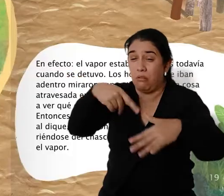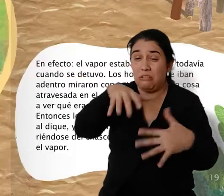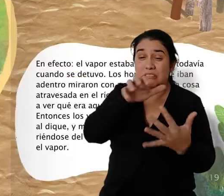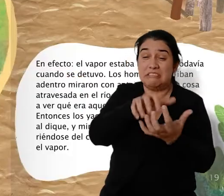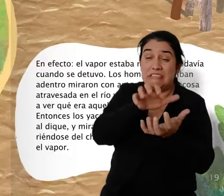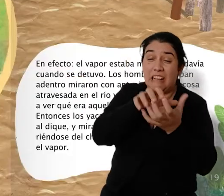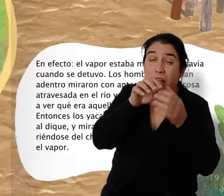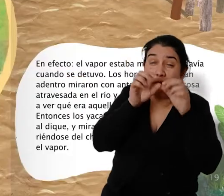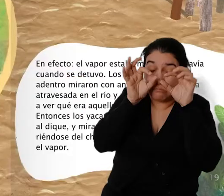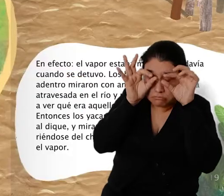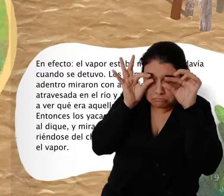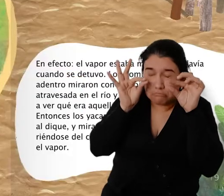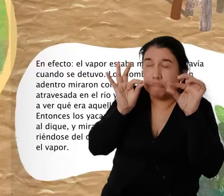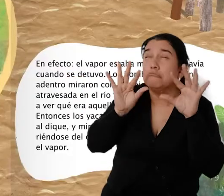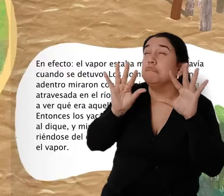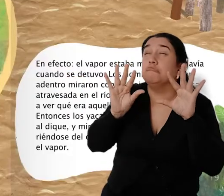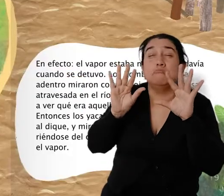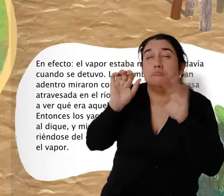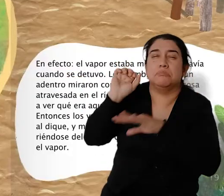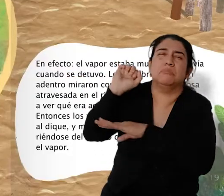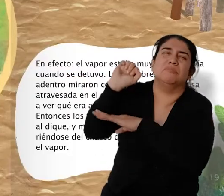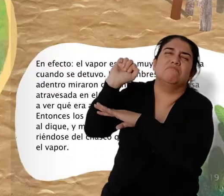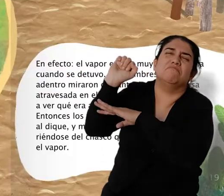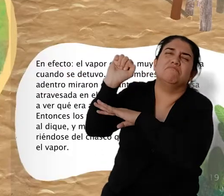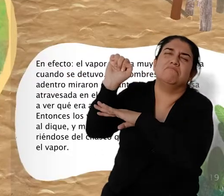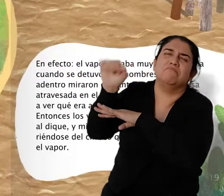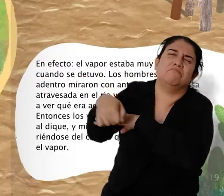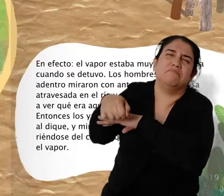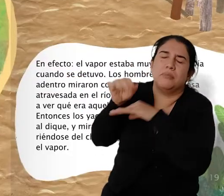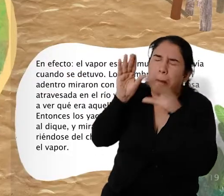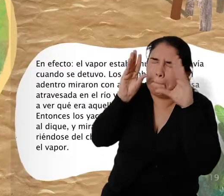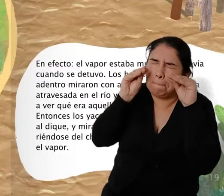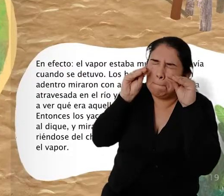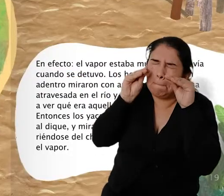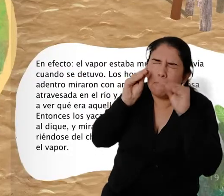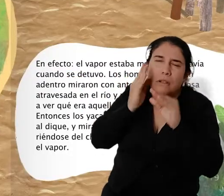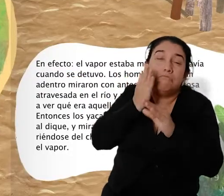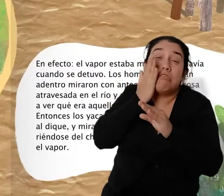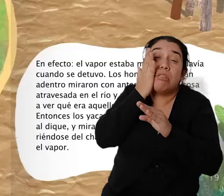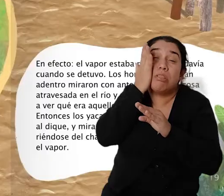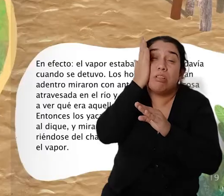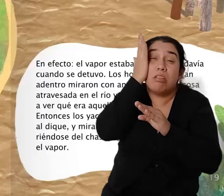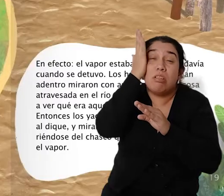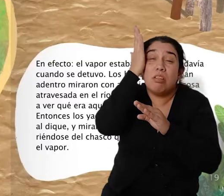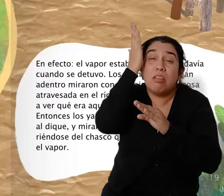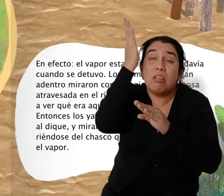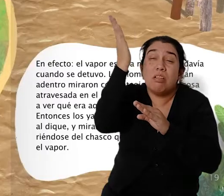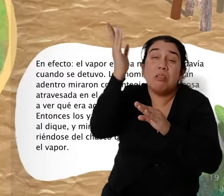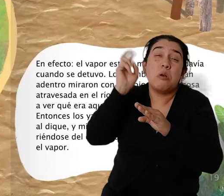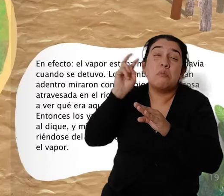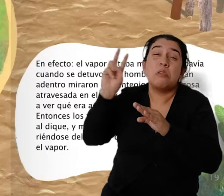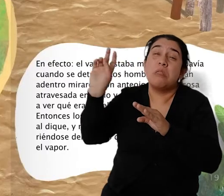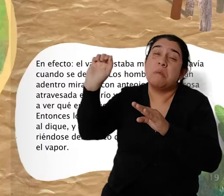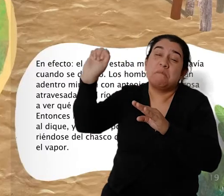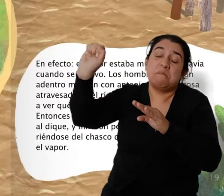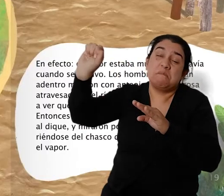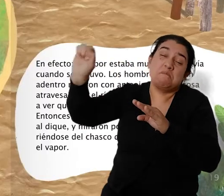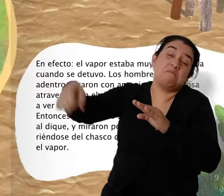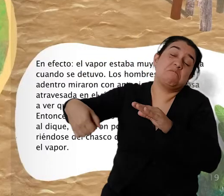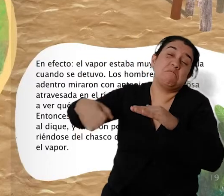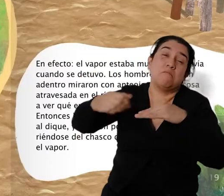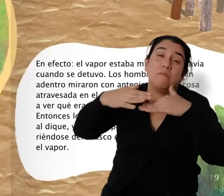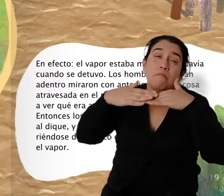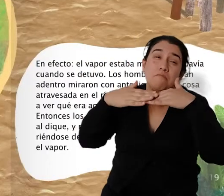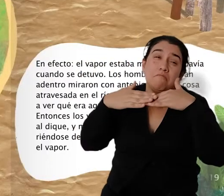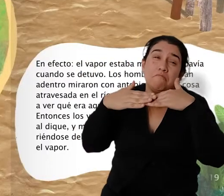oyeron, pero ninguno se levantó ni abrió los ojos siquiera. ¿Qué les importaba el buque? Podía hacer